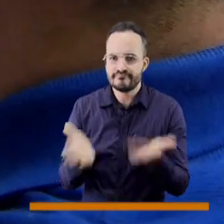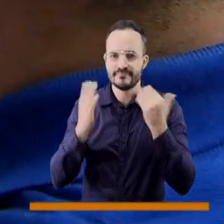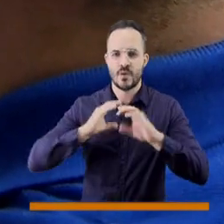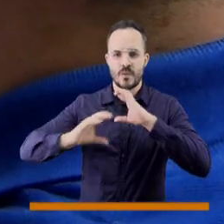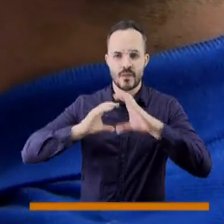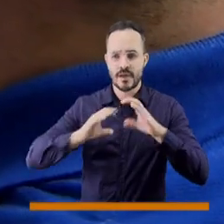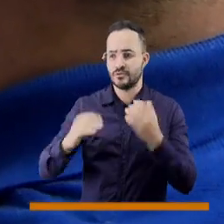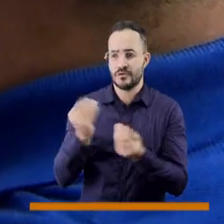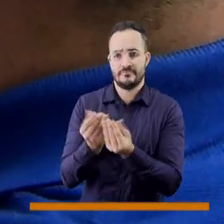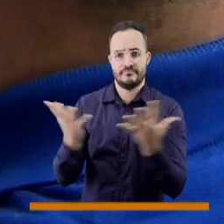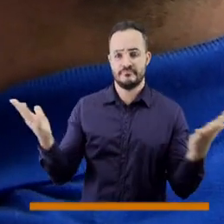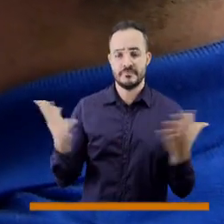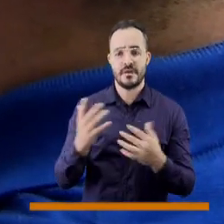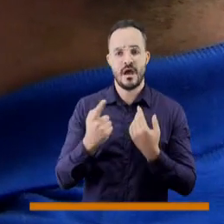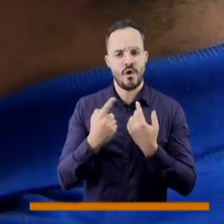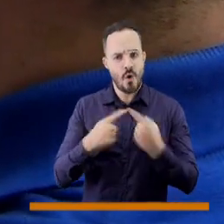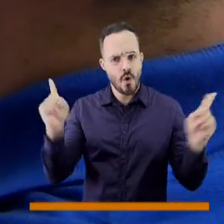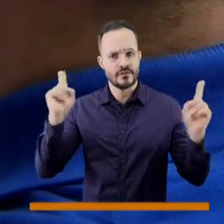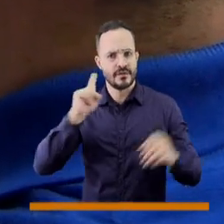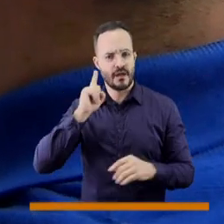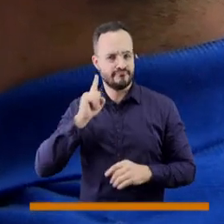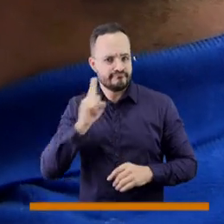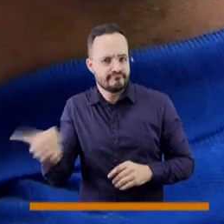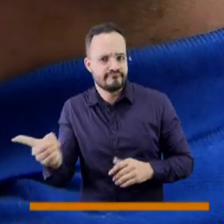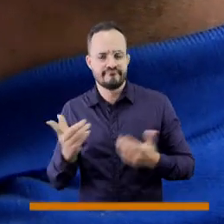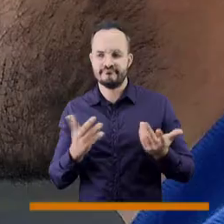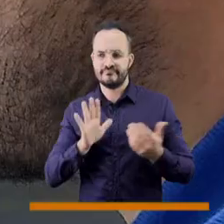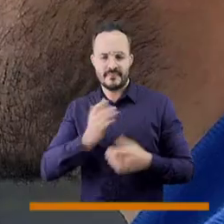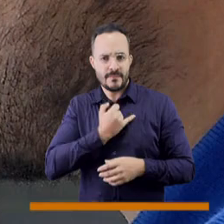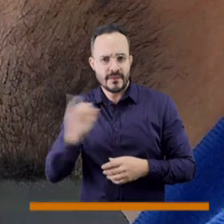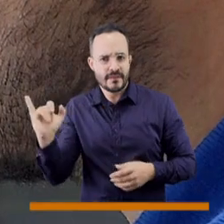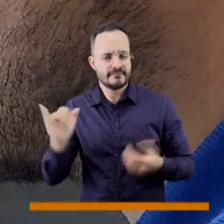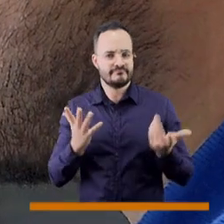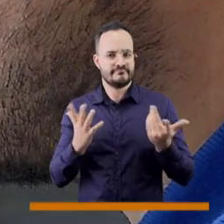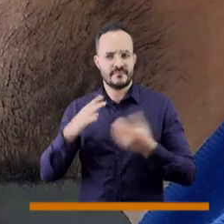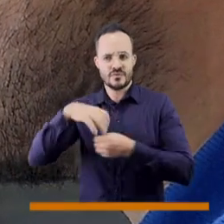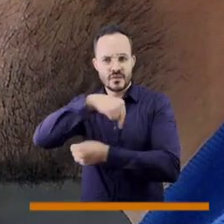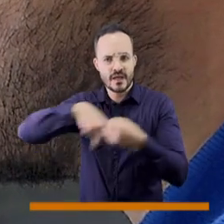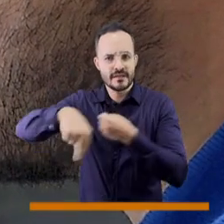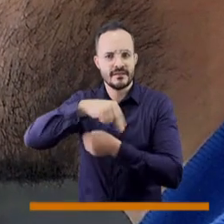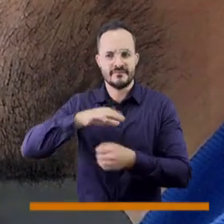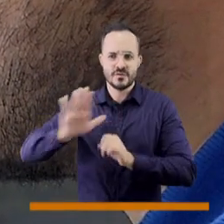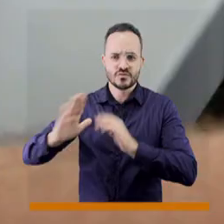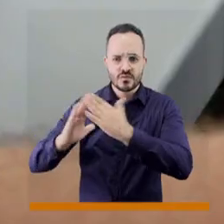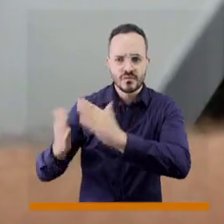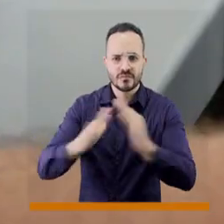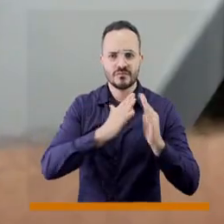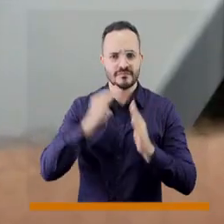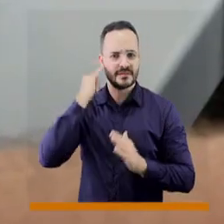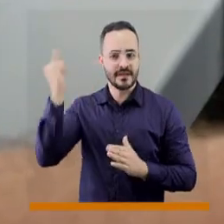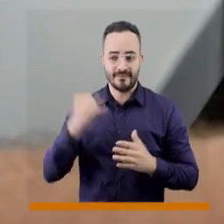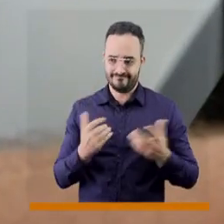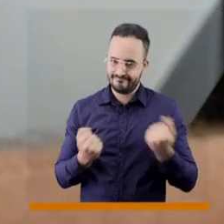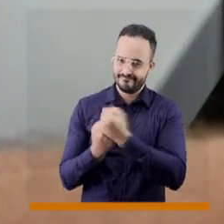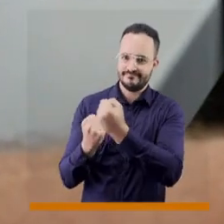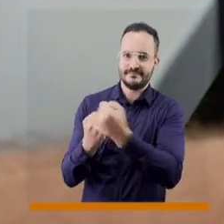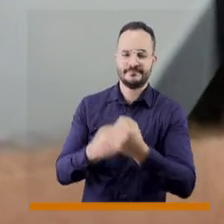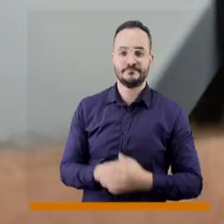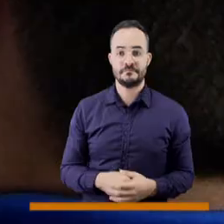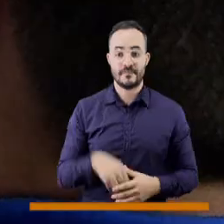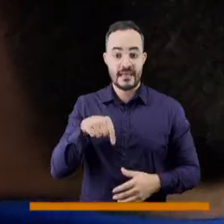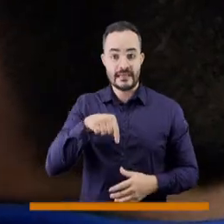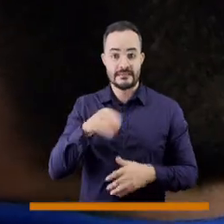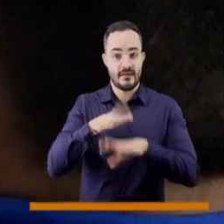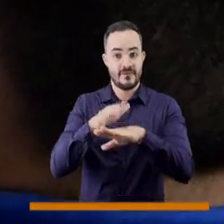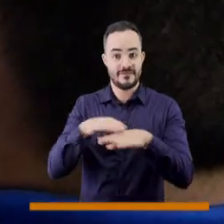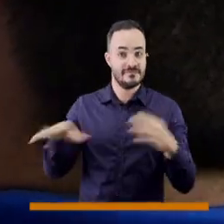esta comunicación alternativa, independiente, comunitaria y ciudadana. Adicionalmente, para este año tenemos una